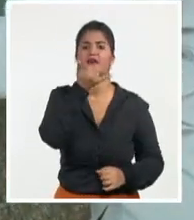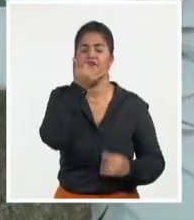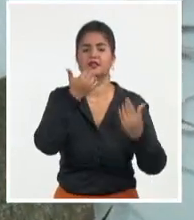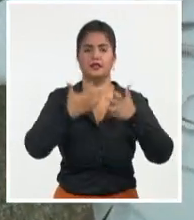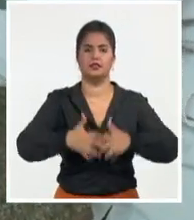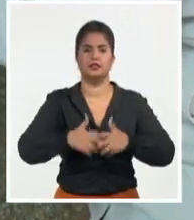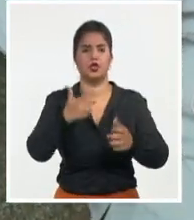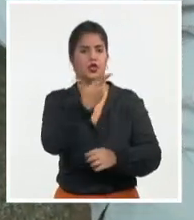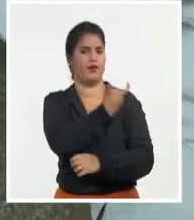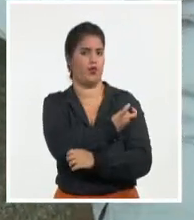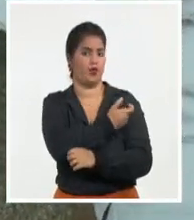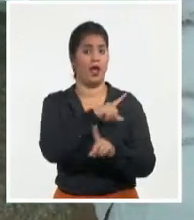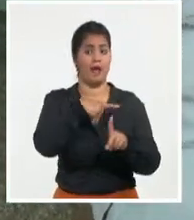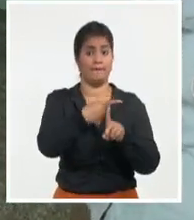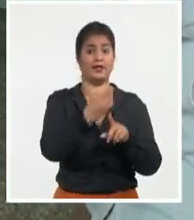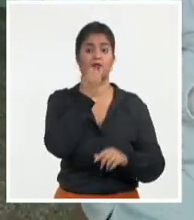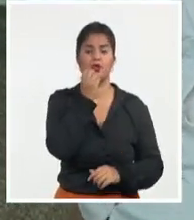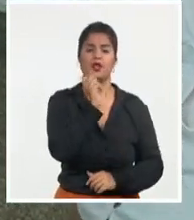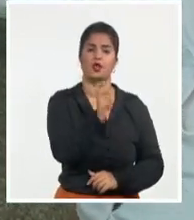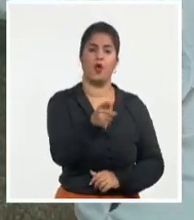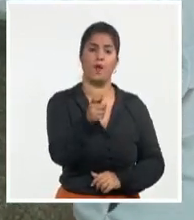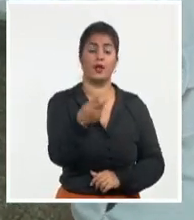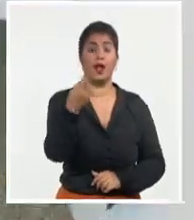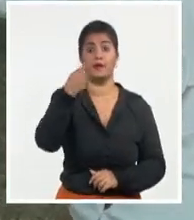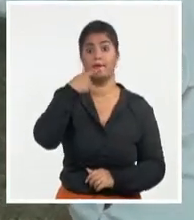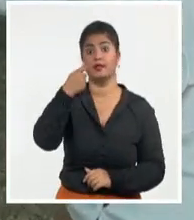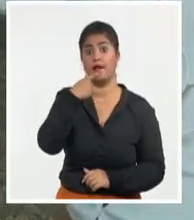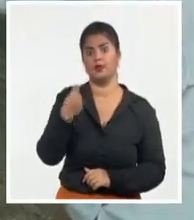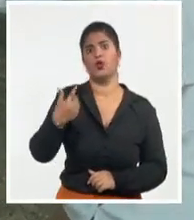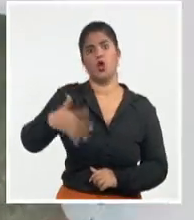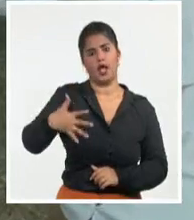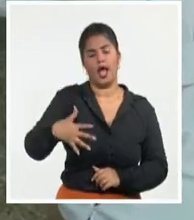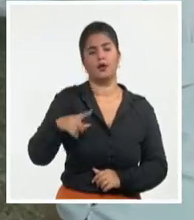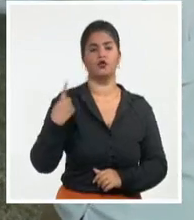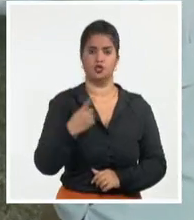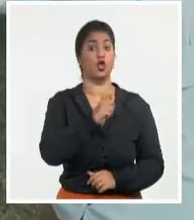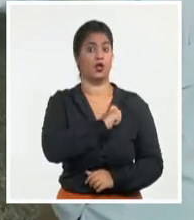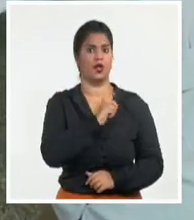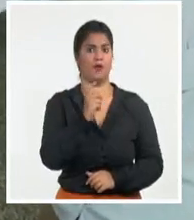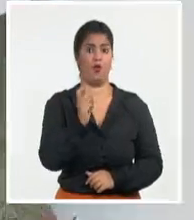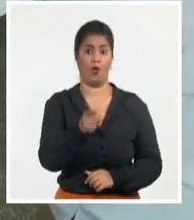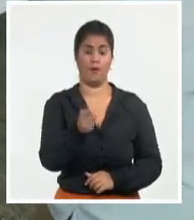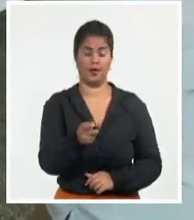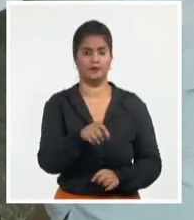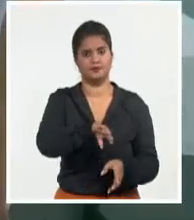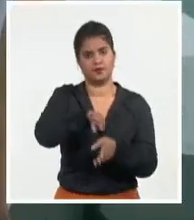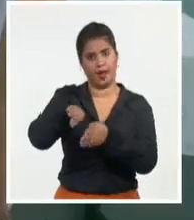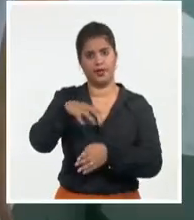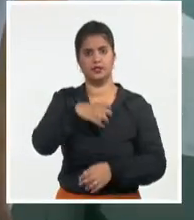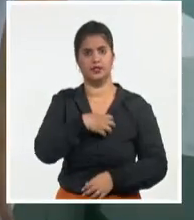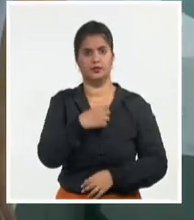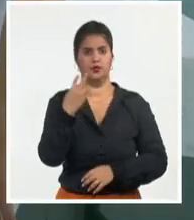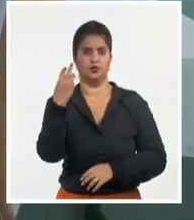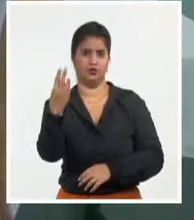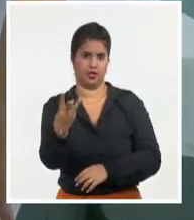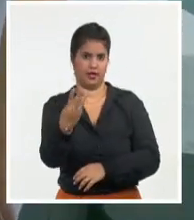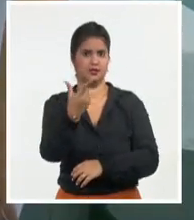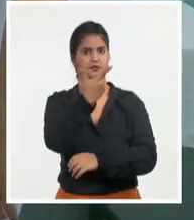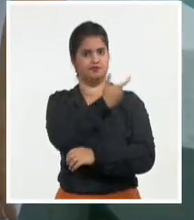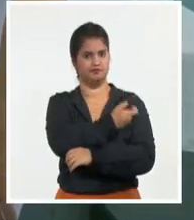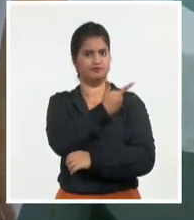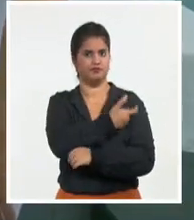a medicamentos e insumos básicos. A pesar de esos obstáculos, nuestro país dispone de 3 inmunógenos propios. Además, fue la